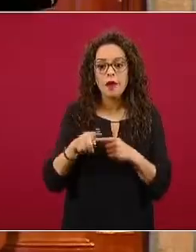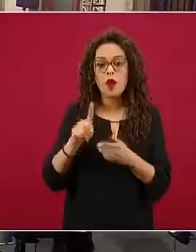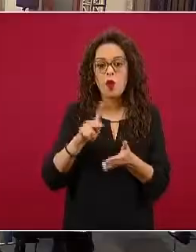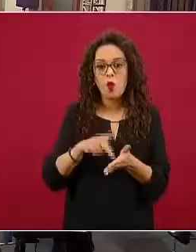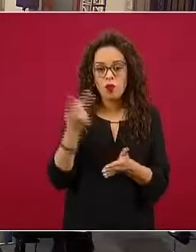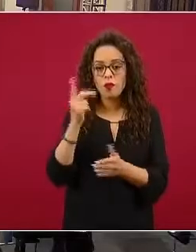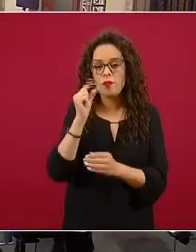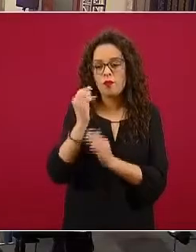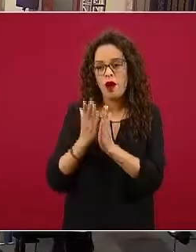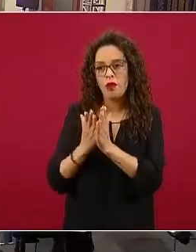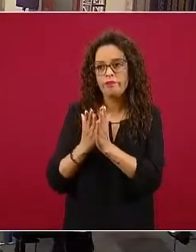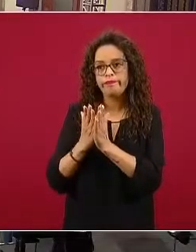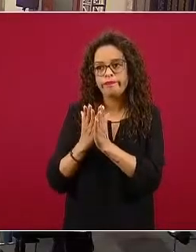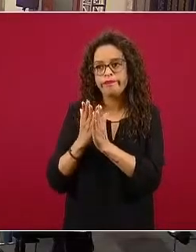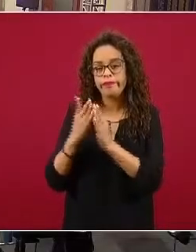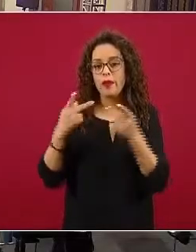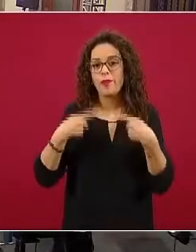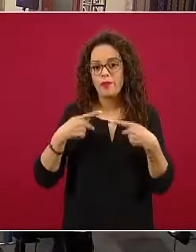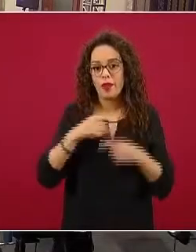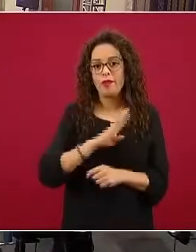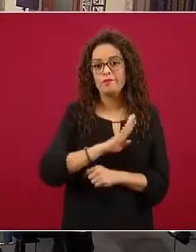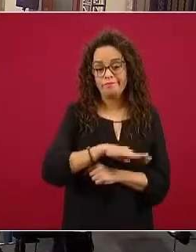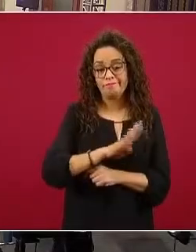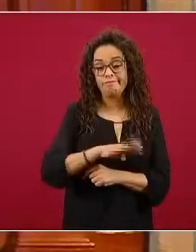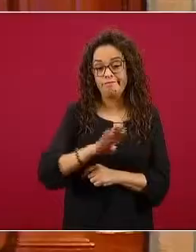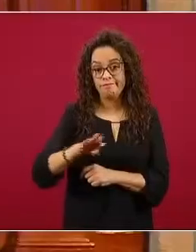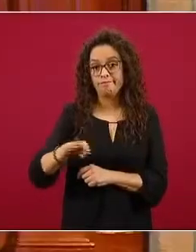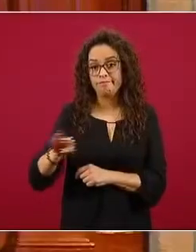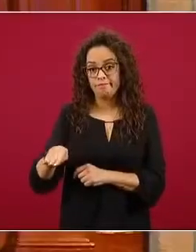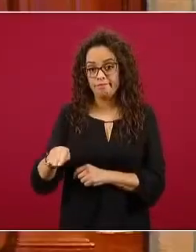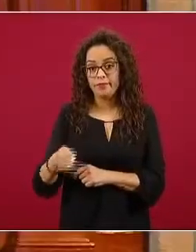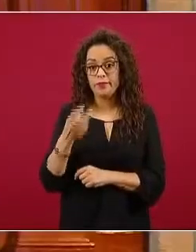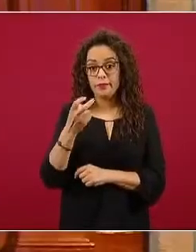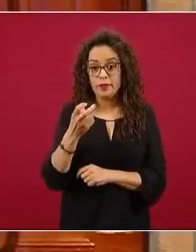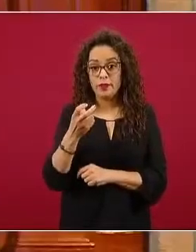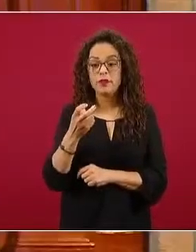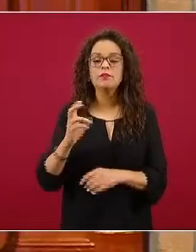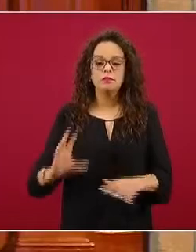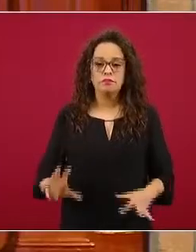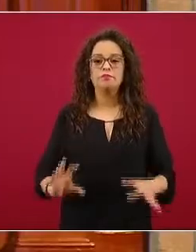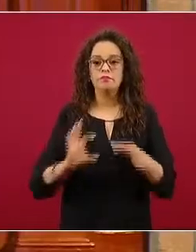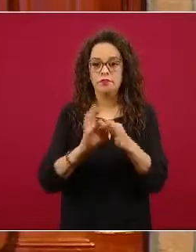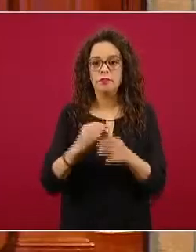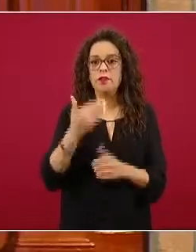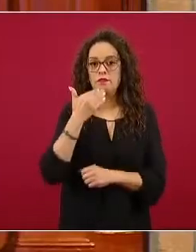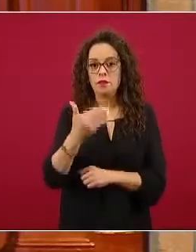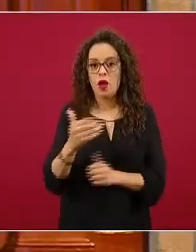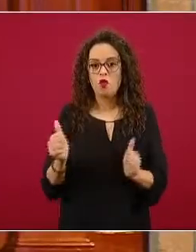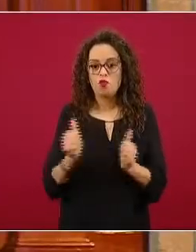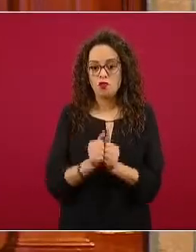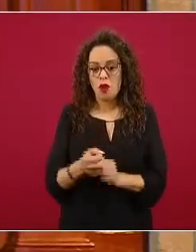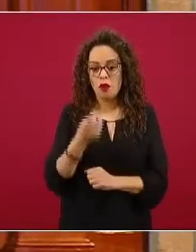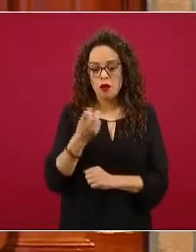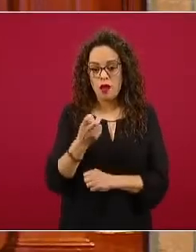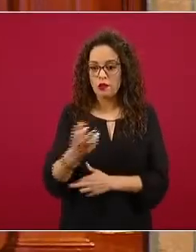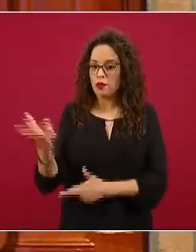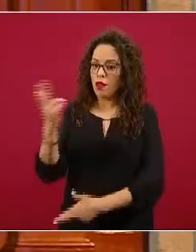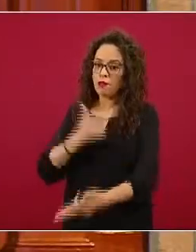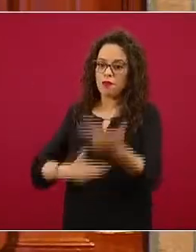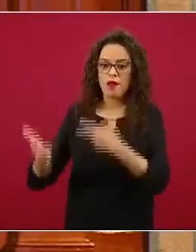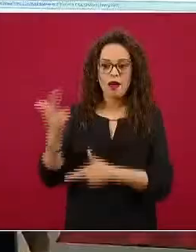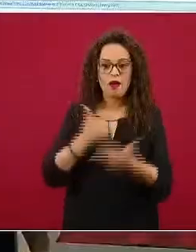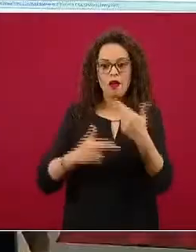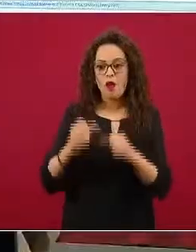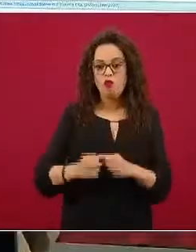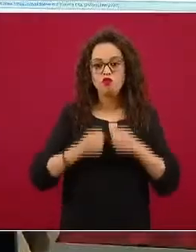tendencia ascendente en relación a la mortalidad, que puede ser congruente con este gran rebrote que estamos viendo en